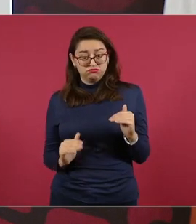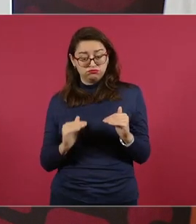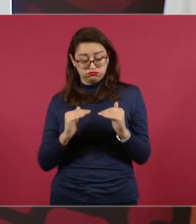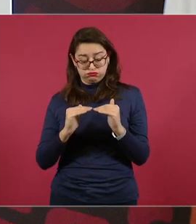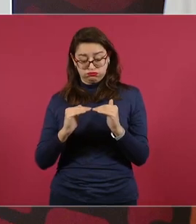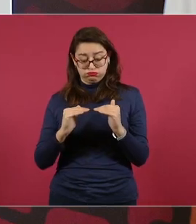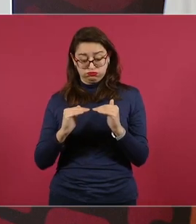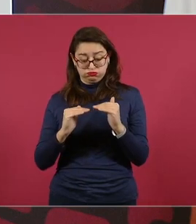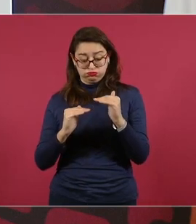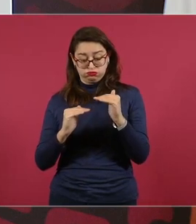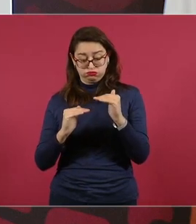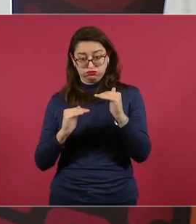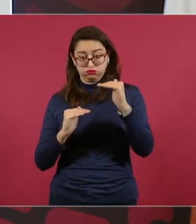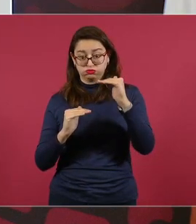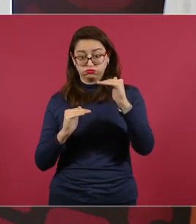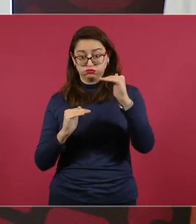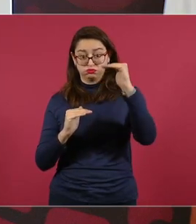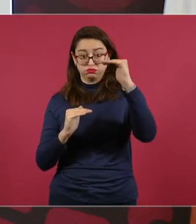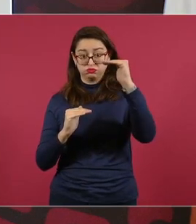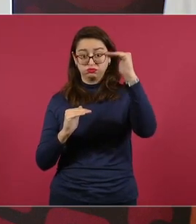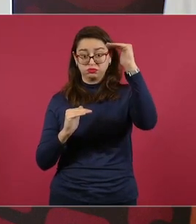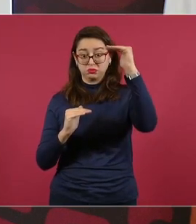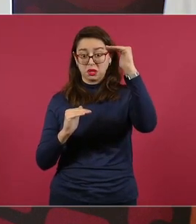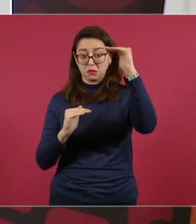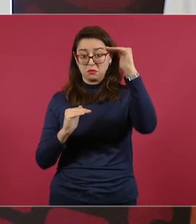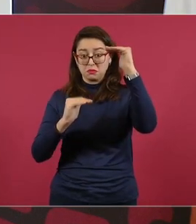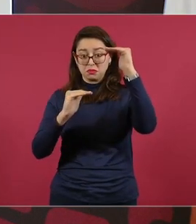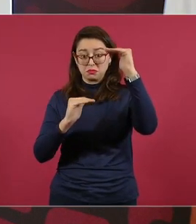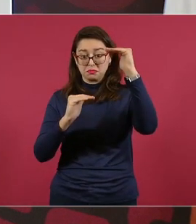Entonces, eso nunca más.